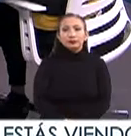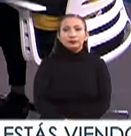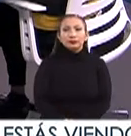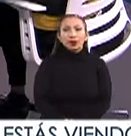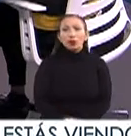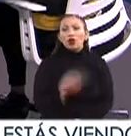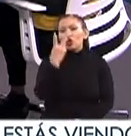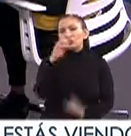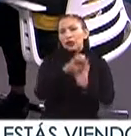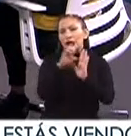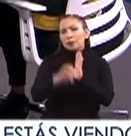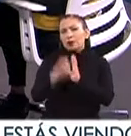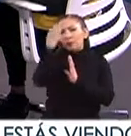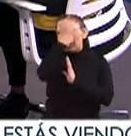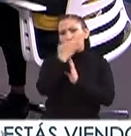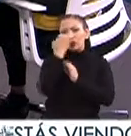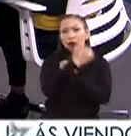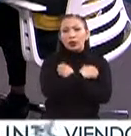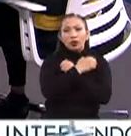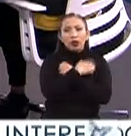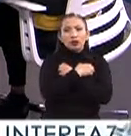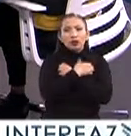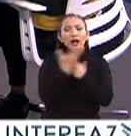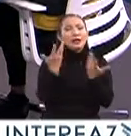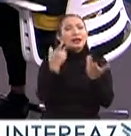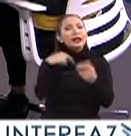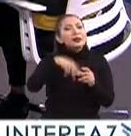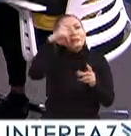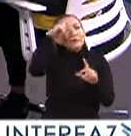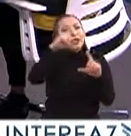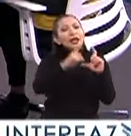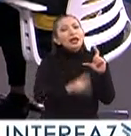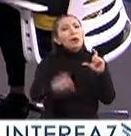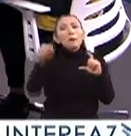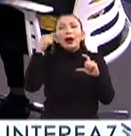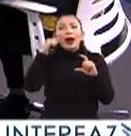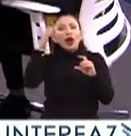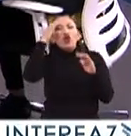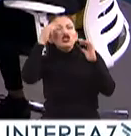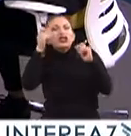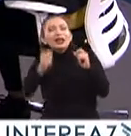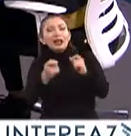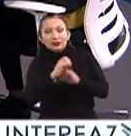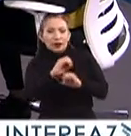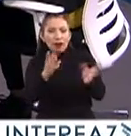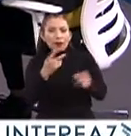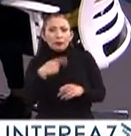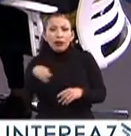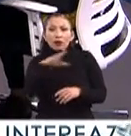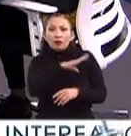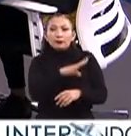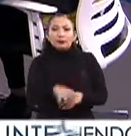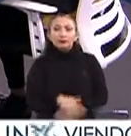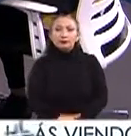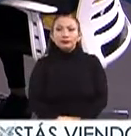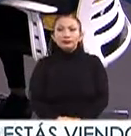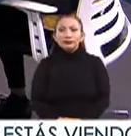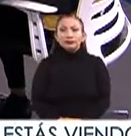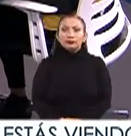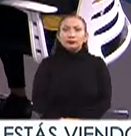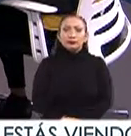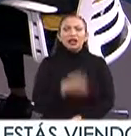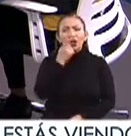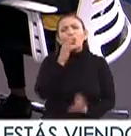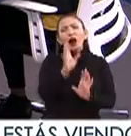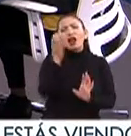Danos un par de ejemplos de estas evaluaciones educativas que se hacen en el país. Digo, para a lo mejor Claro. los docentes lo tienen ya muy claro, pero en general el público pues